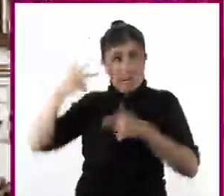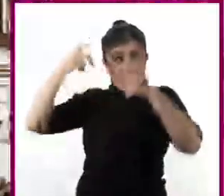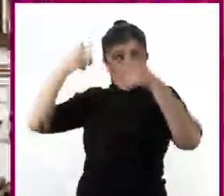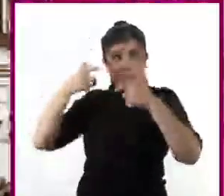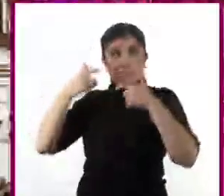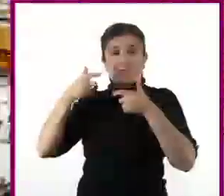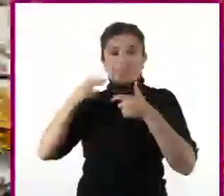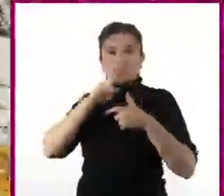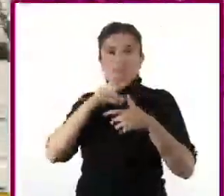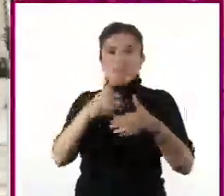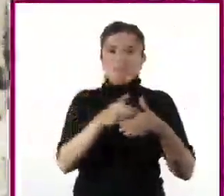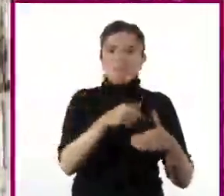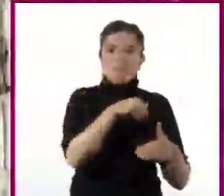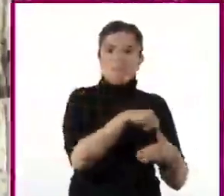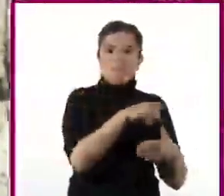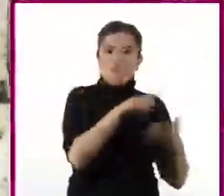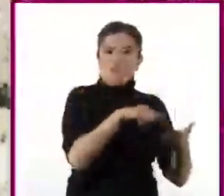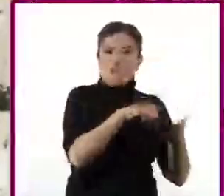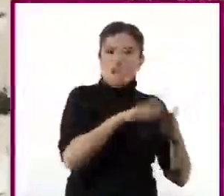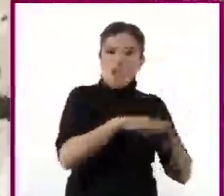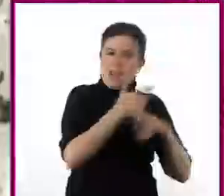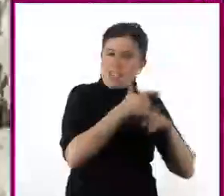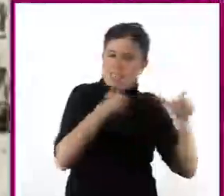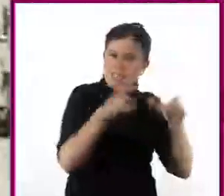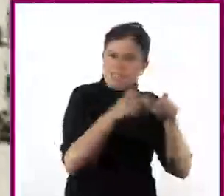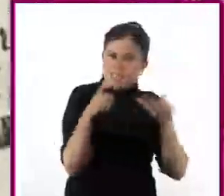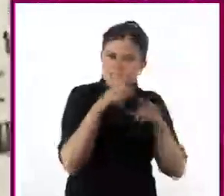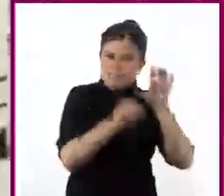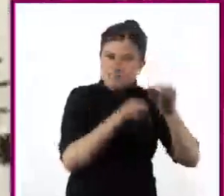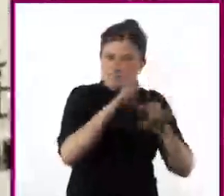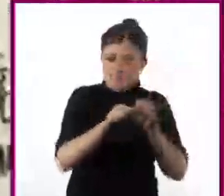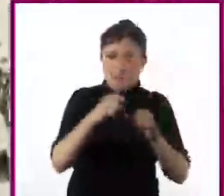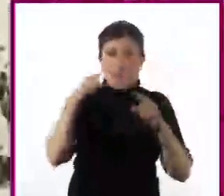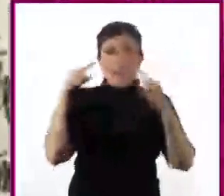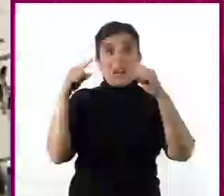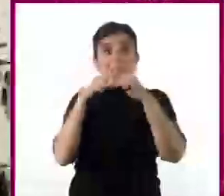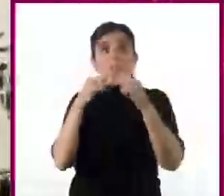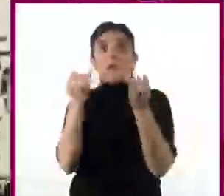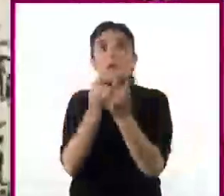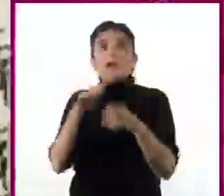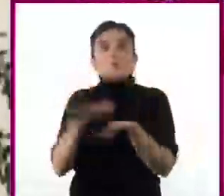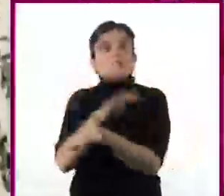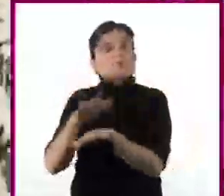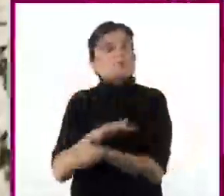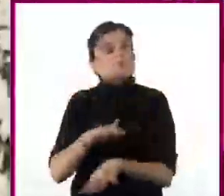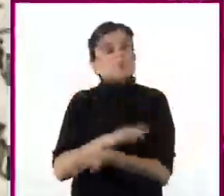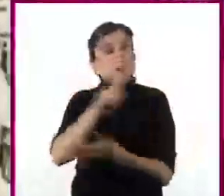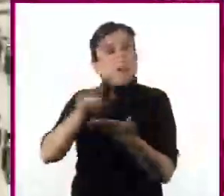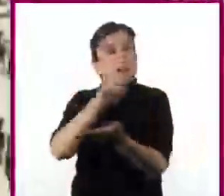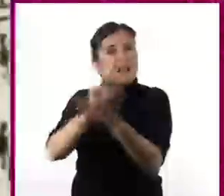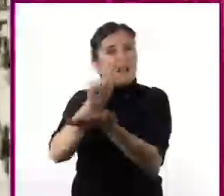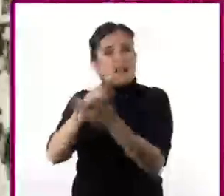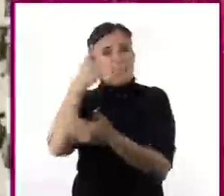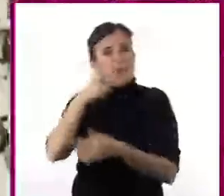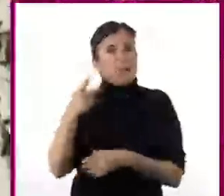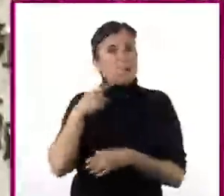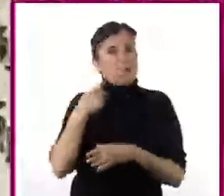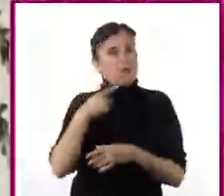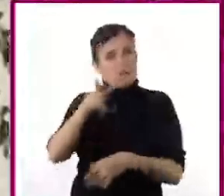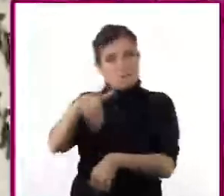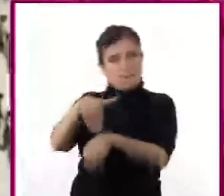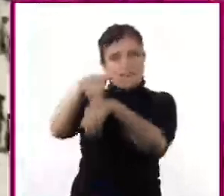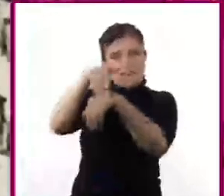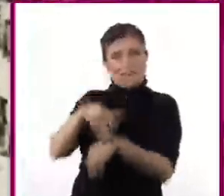los peninsulares. También se aplicaron reformas a la Iglesia para limitar su poder político y mantenerla bajo